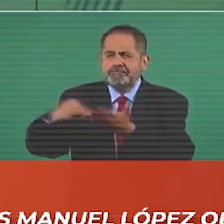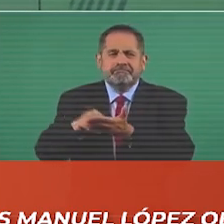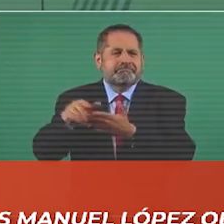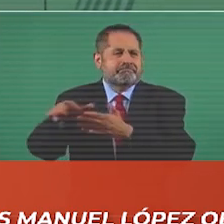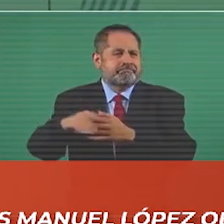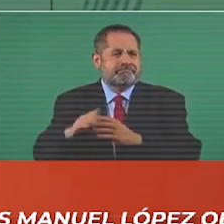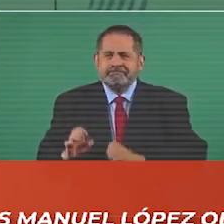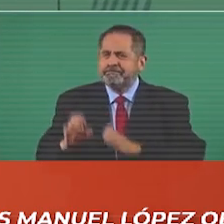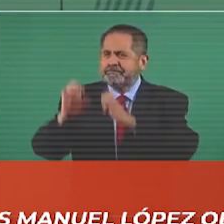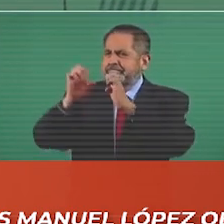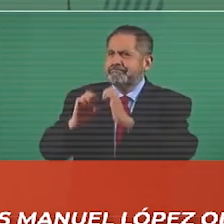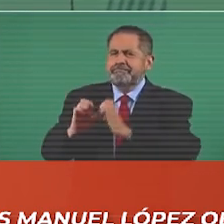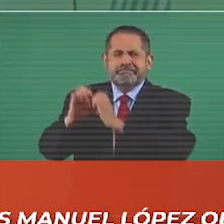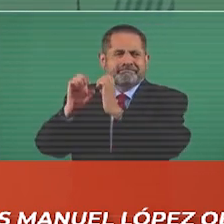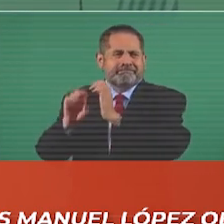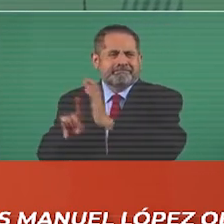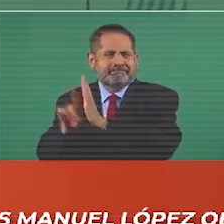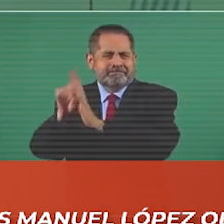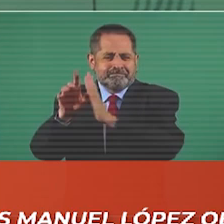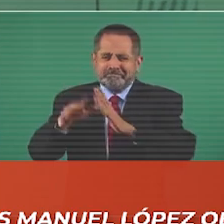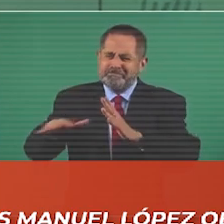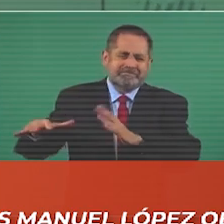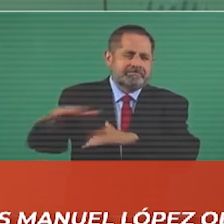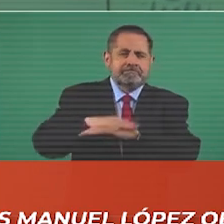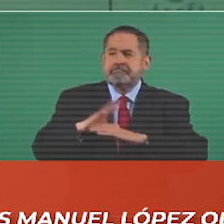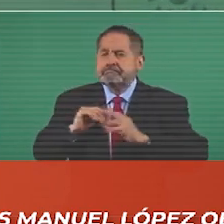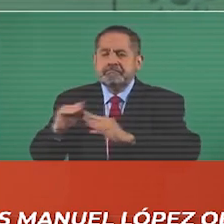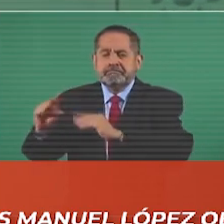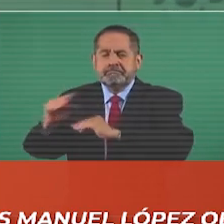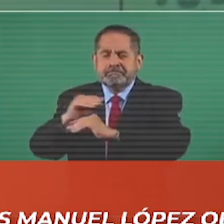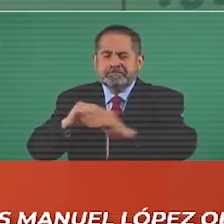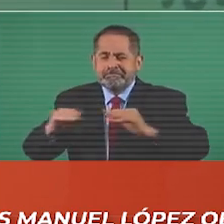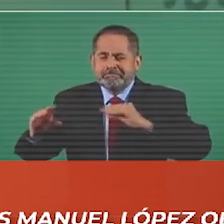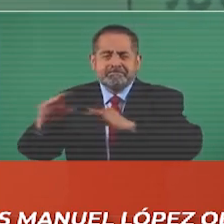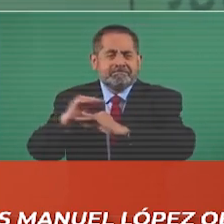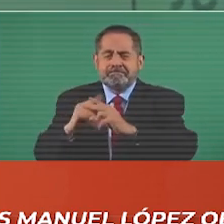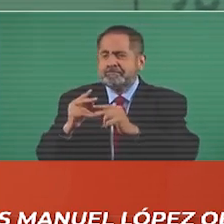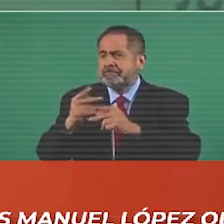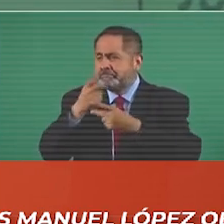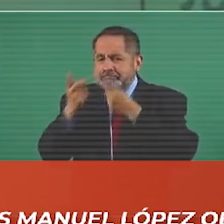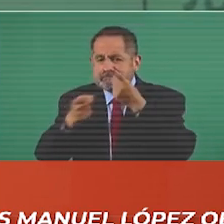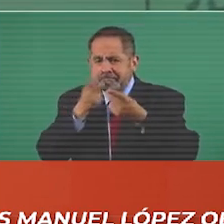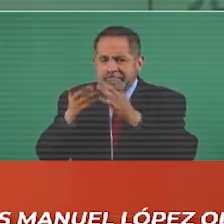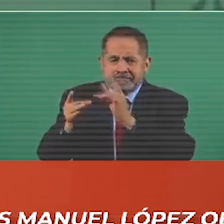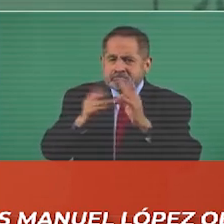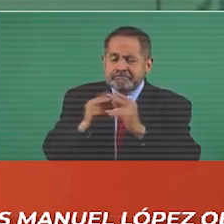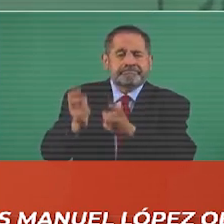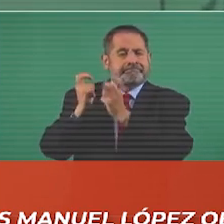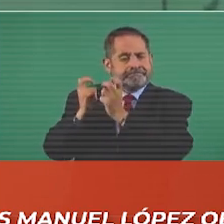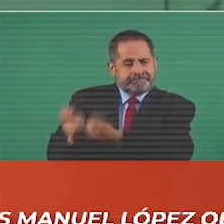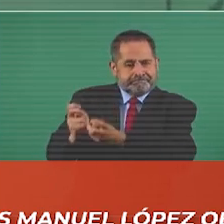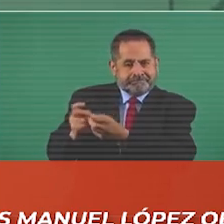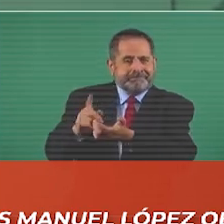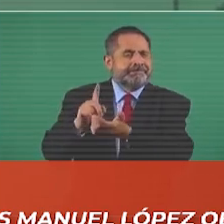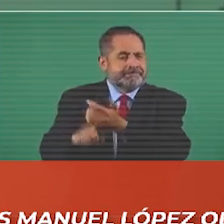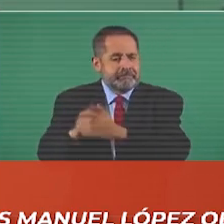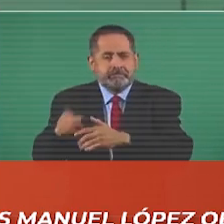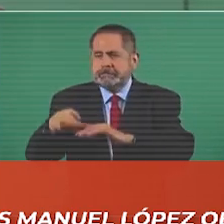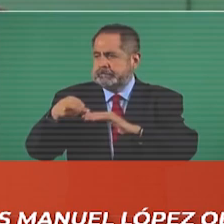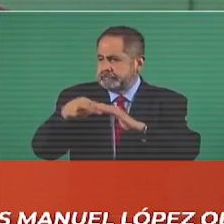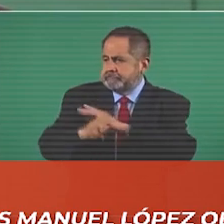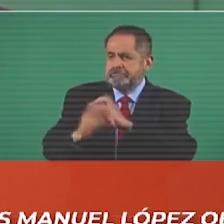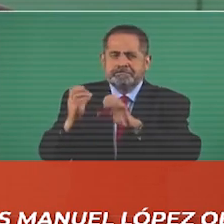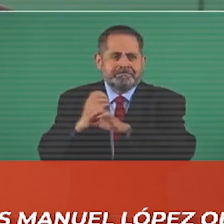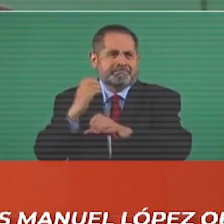unidades habitacionales. Es la opinión en el metro, en el camión,